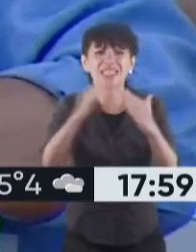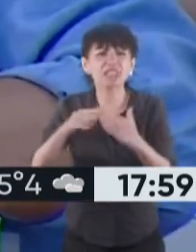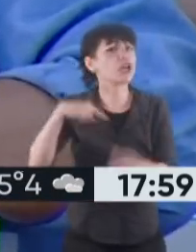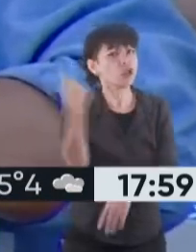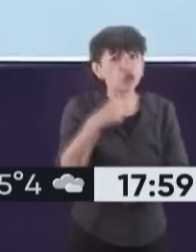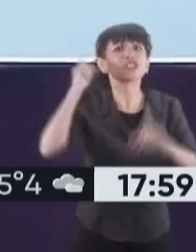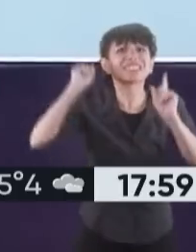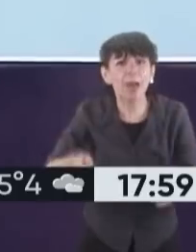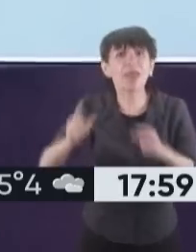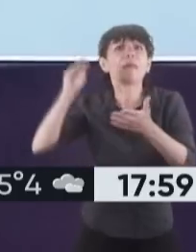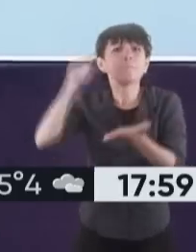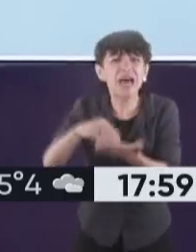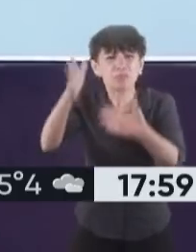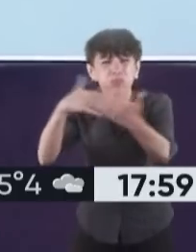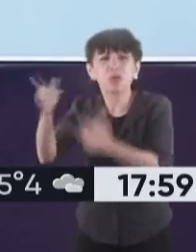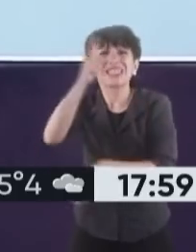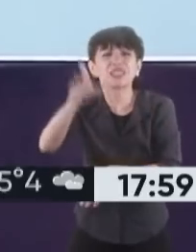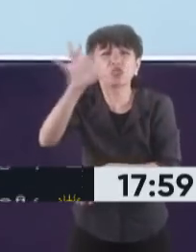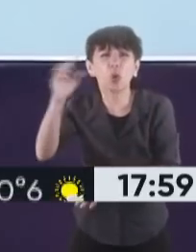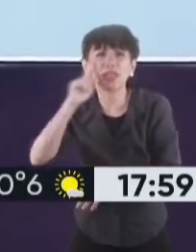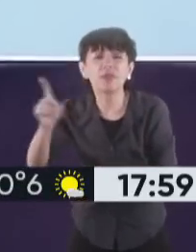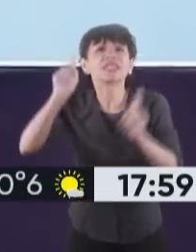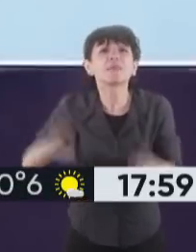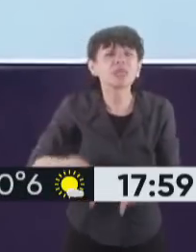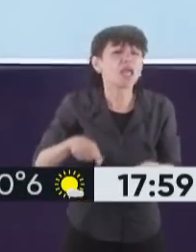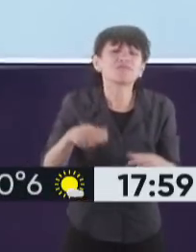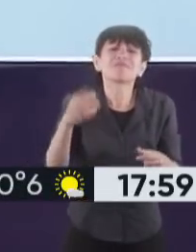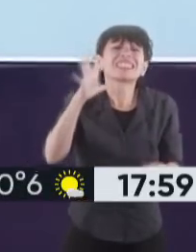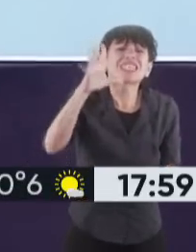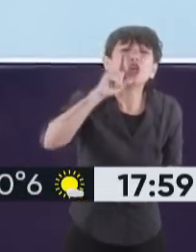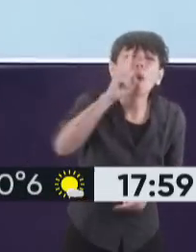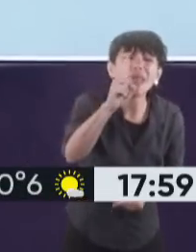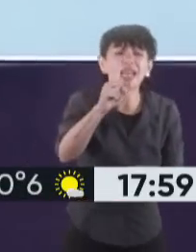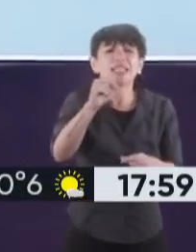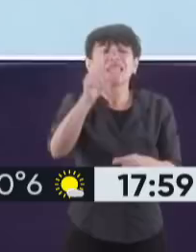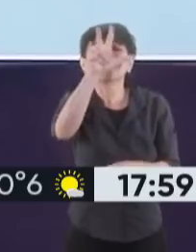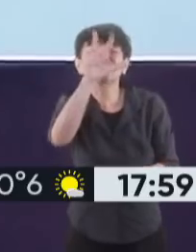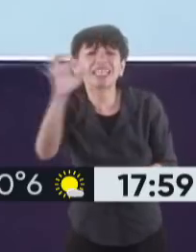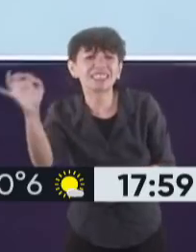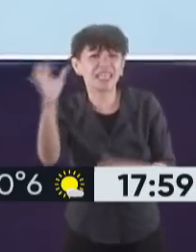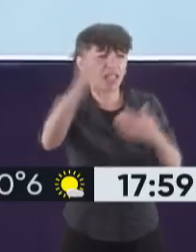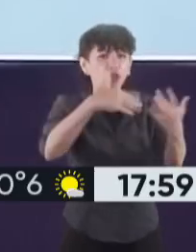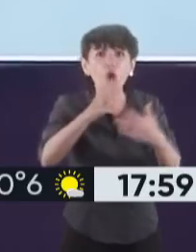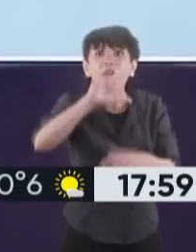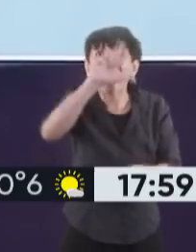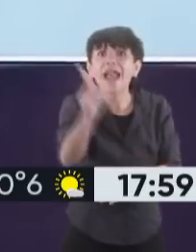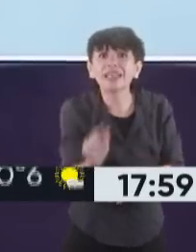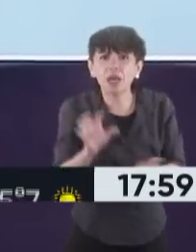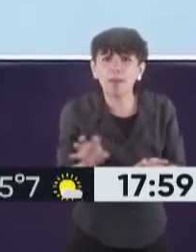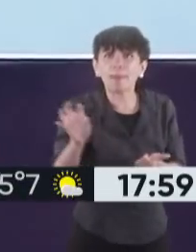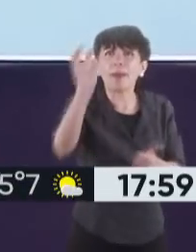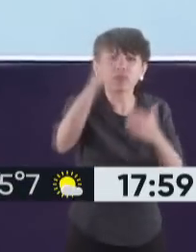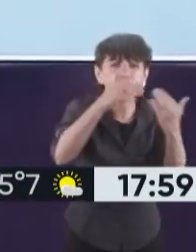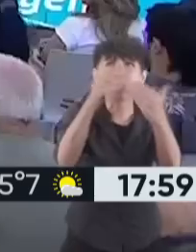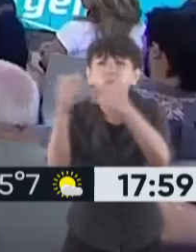las 150.000 viviendas, hay 5.300 obras públicas a lo largo y a lo ancho de la Argentina.